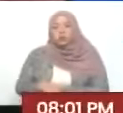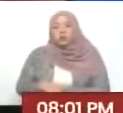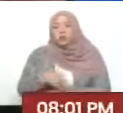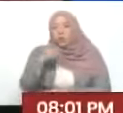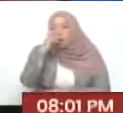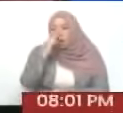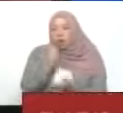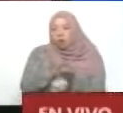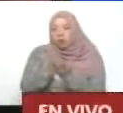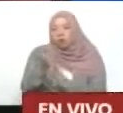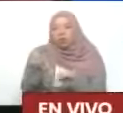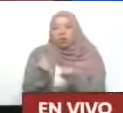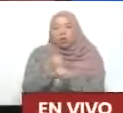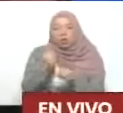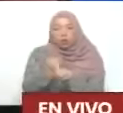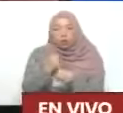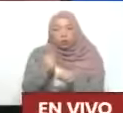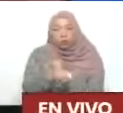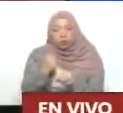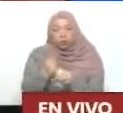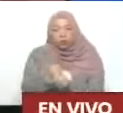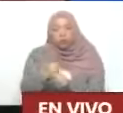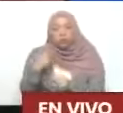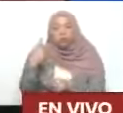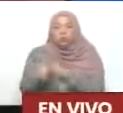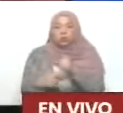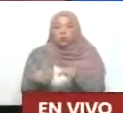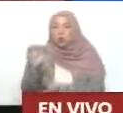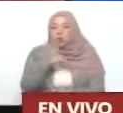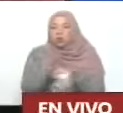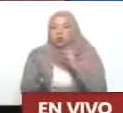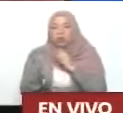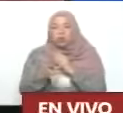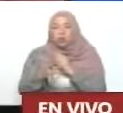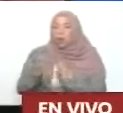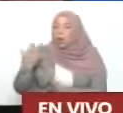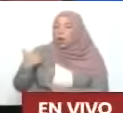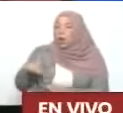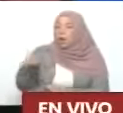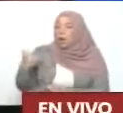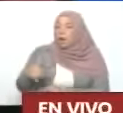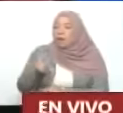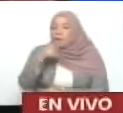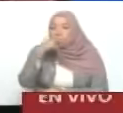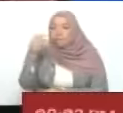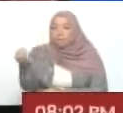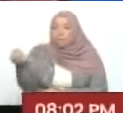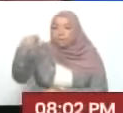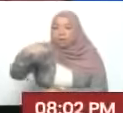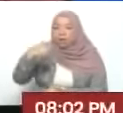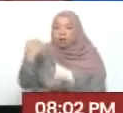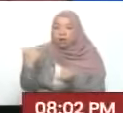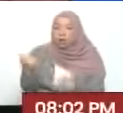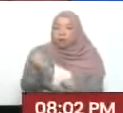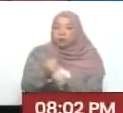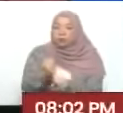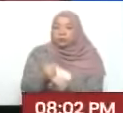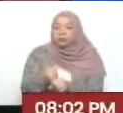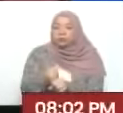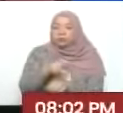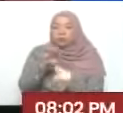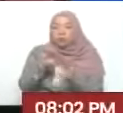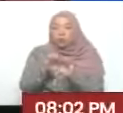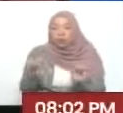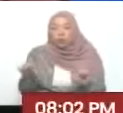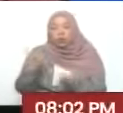humildes, a los trabajadores, para destruir la ciencia y tecnología argentina, que es una de las más poderosas del continente, para destruir la